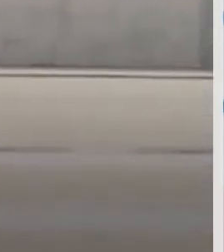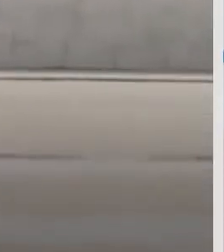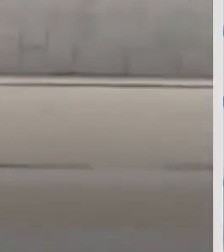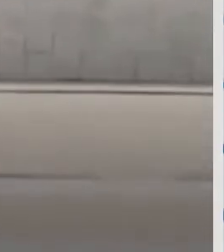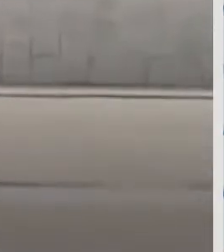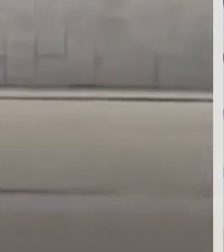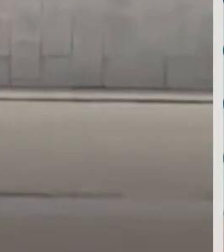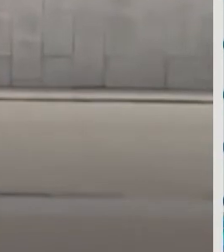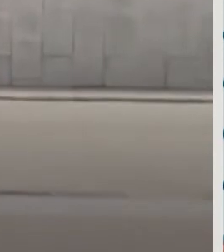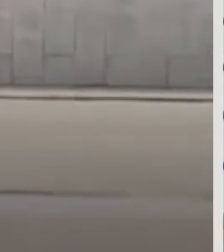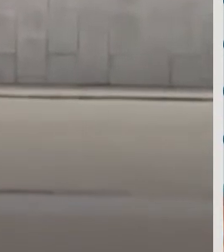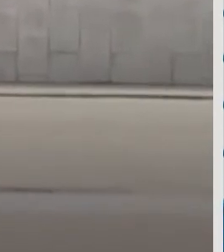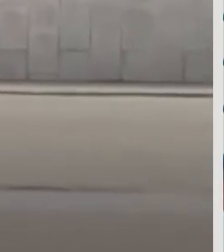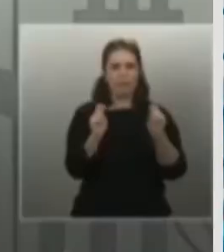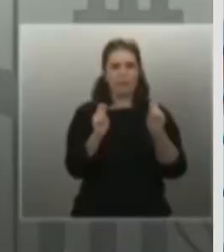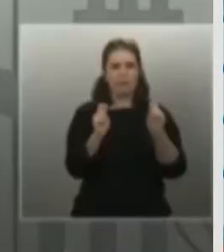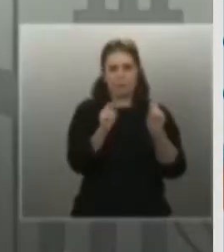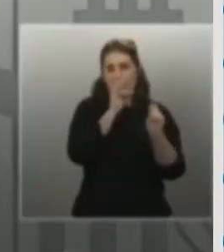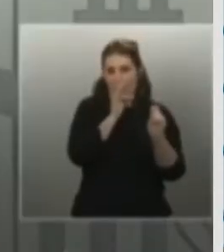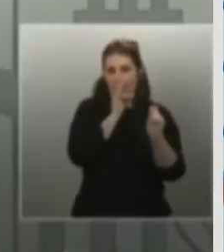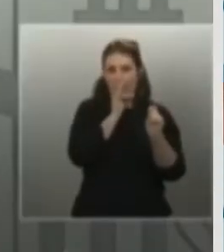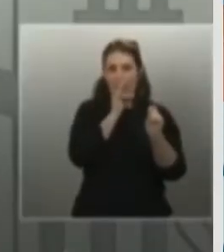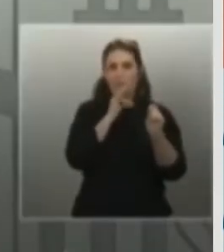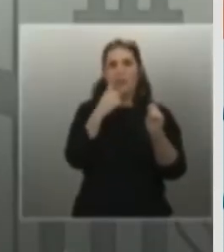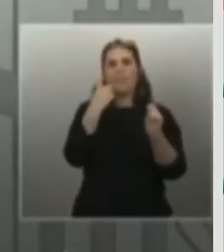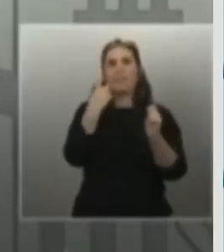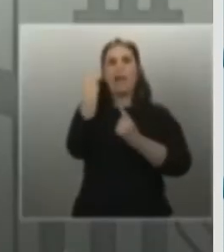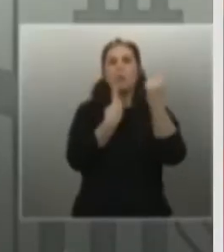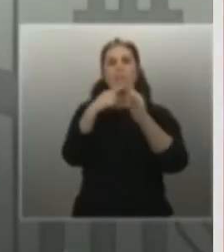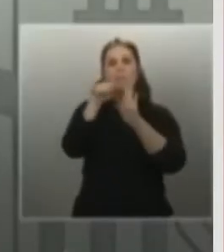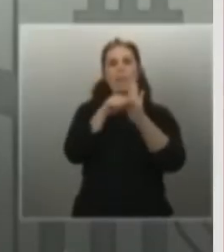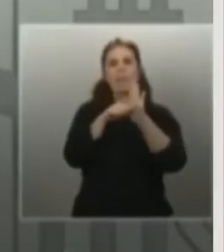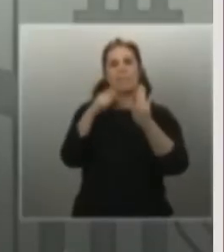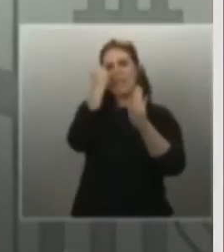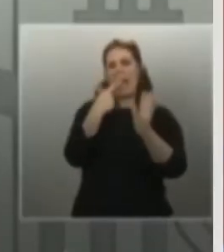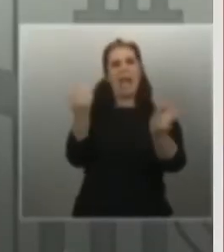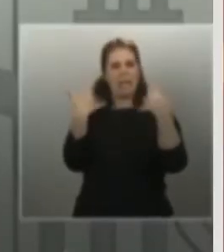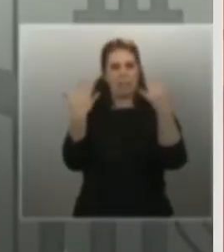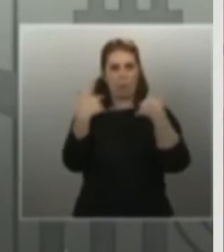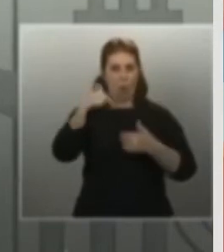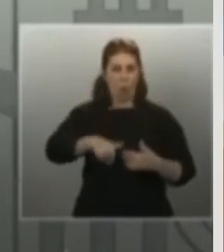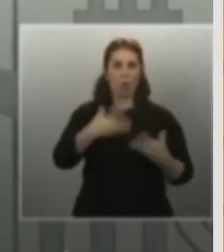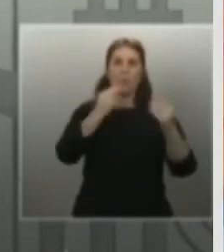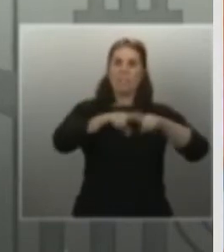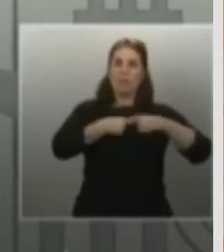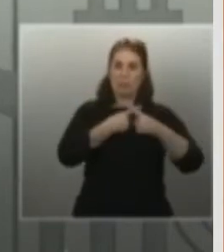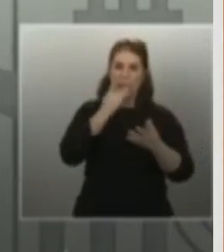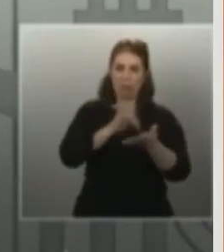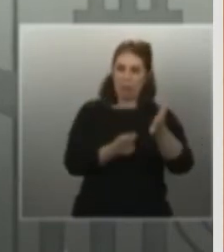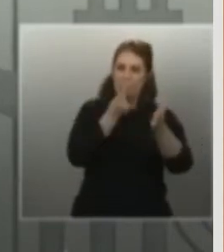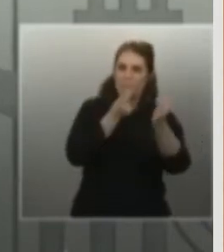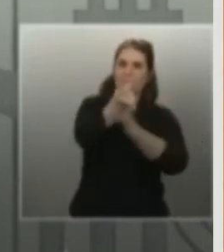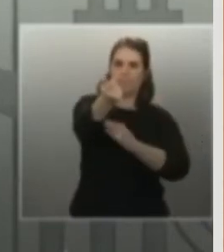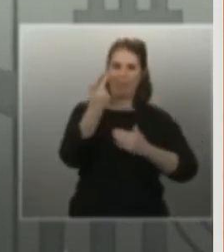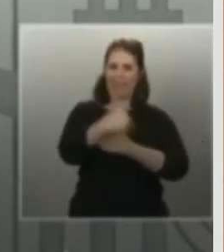Cataluña, porque ellos tuvieron que tomar medidas antes que nosotros en cuanto a la paralización de ciertas